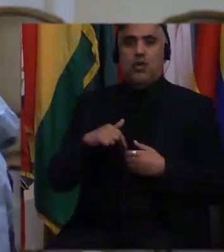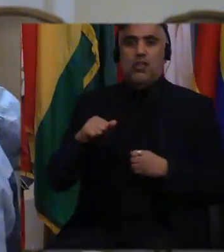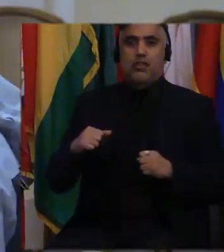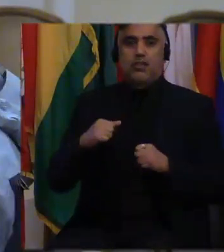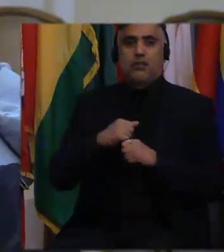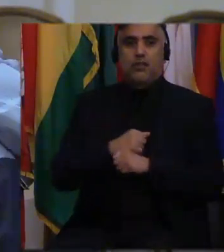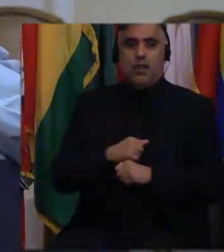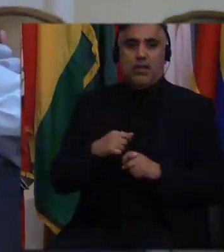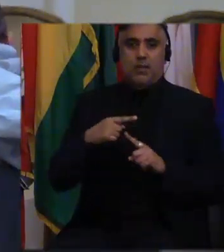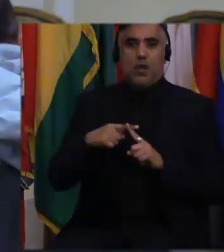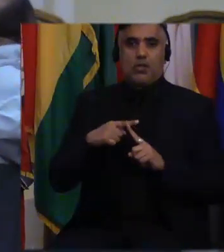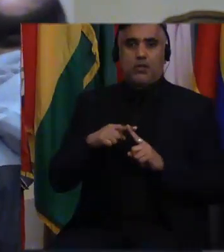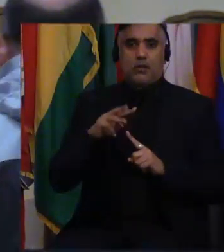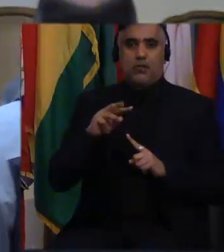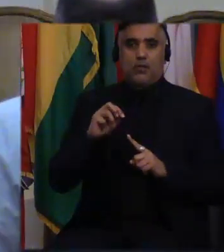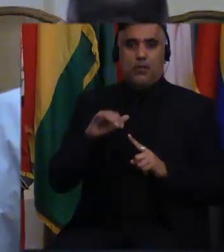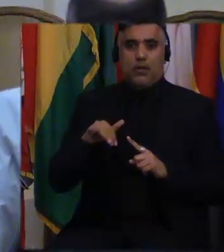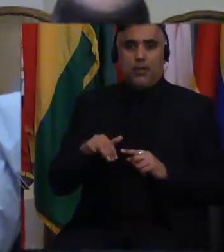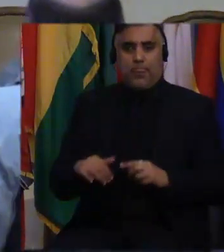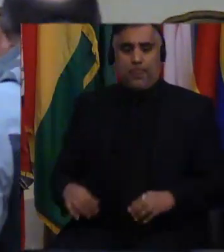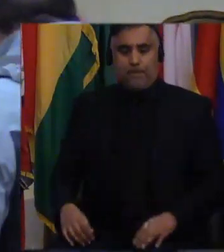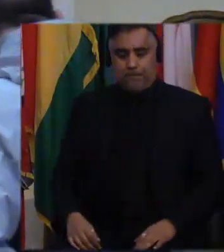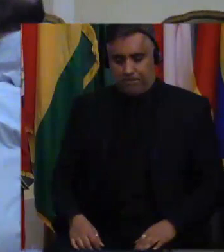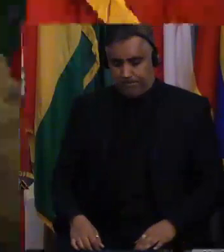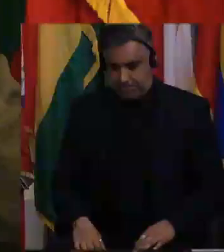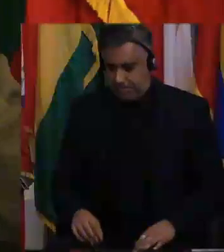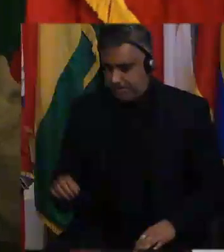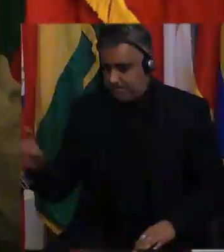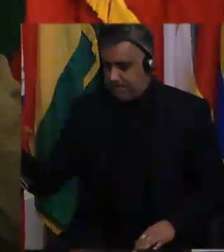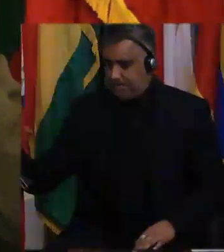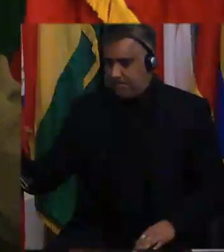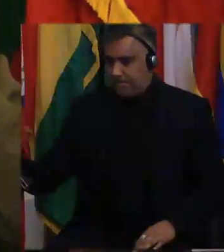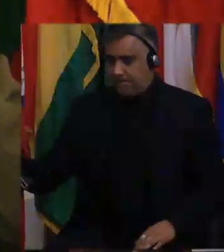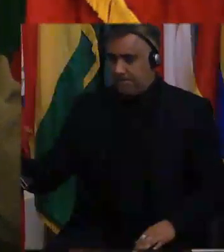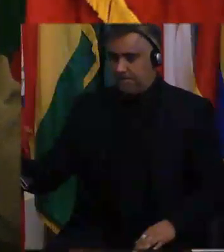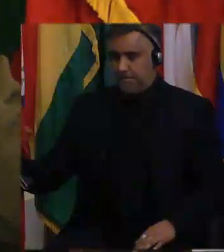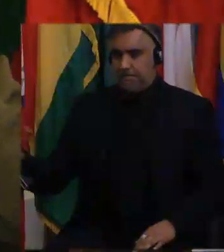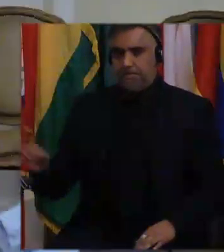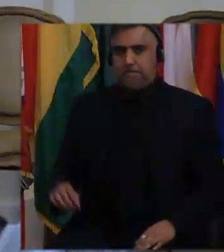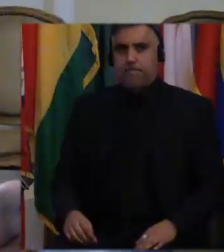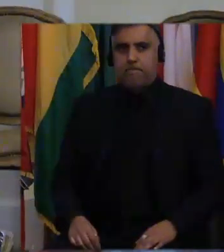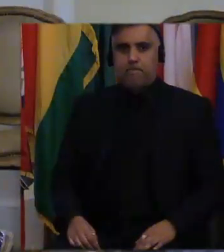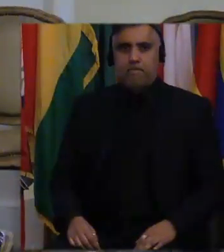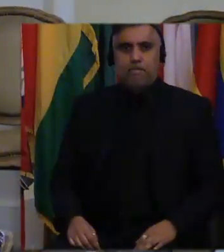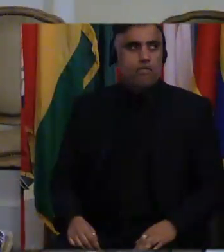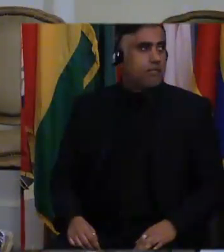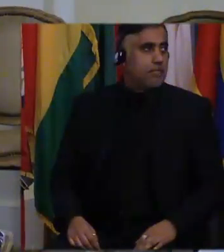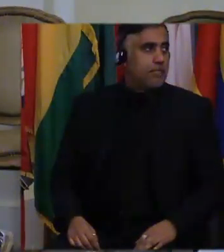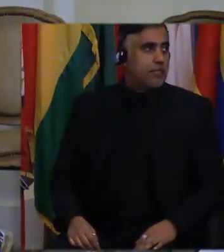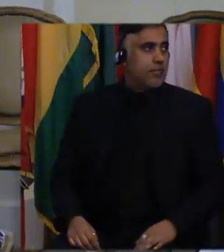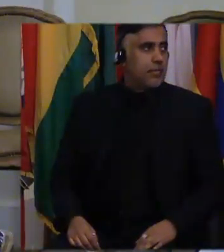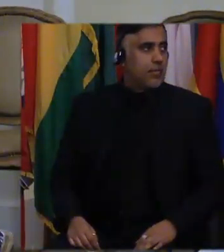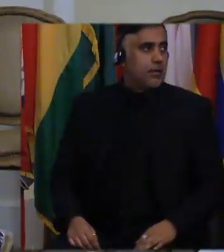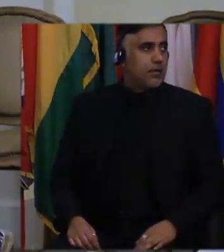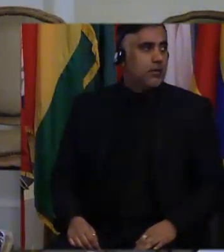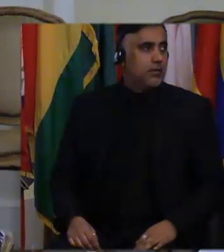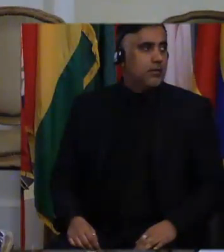Gracias. Hey, thank you very much. Paolo, I think that was directed toward you.